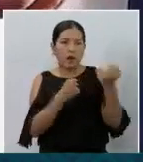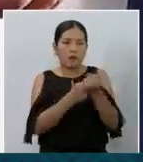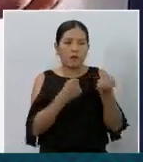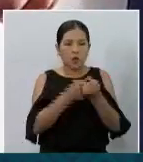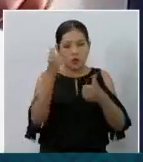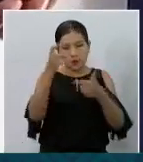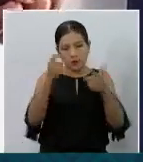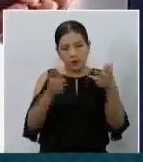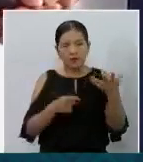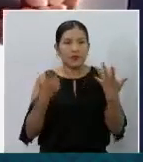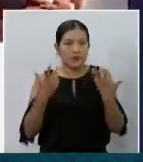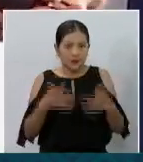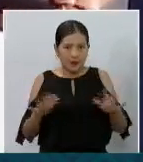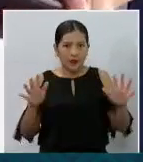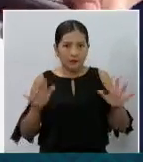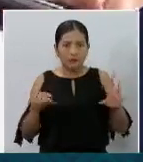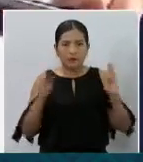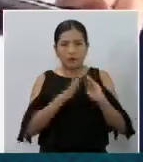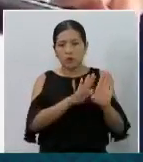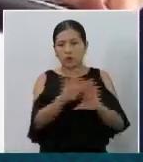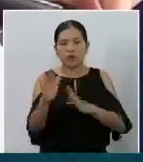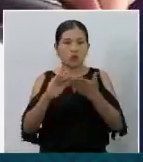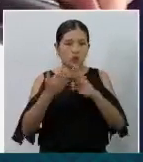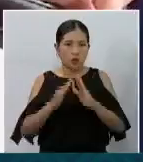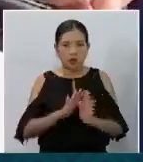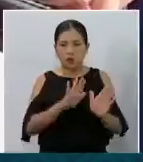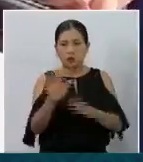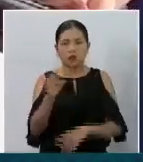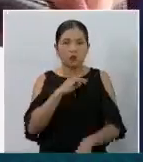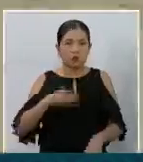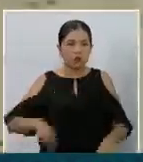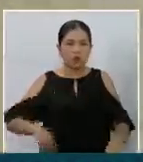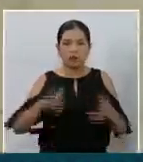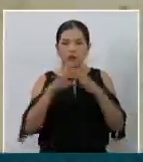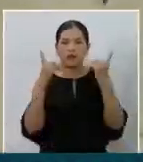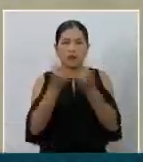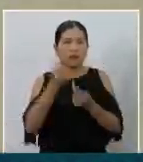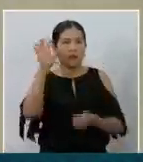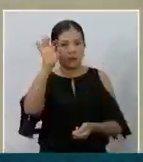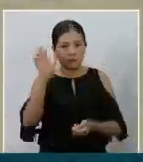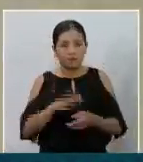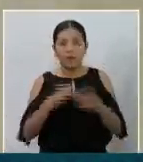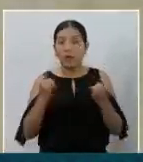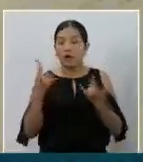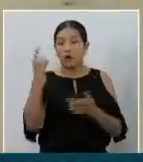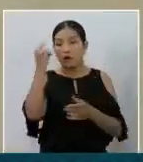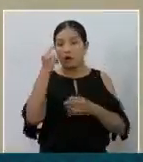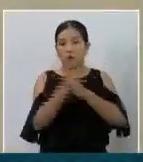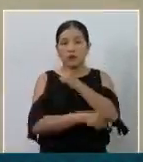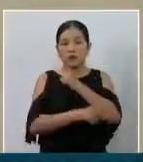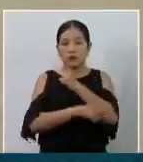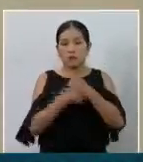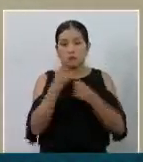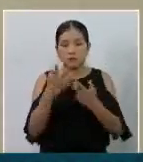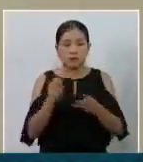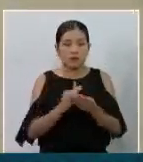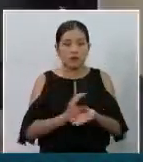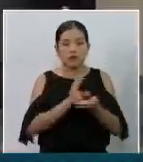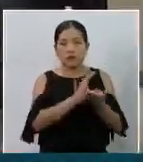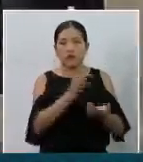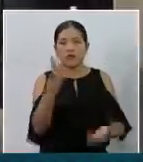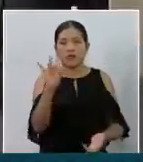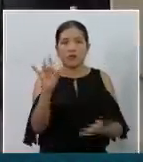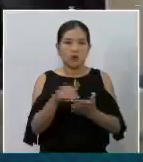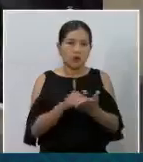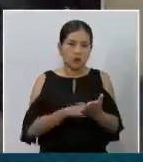necesidades de las comunidades, de los municipios del departamento de Tarija. El gobierno nacional, para paliar la sequía, invierte 18 millones de